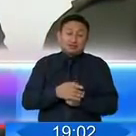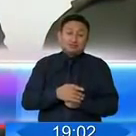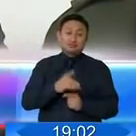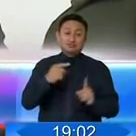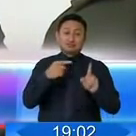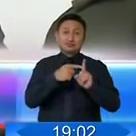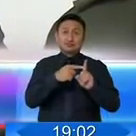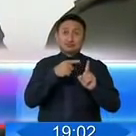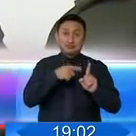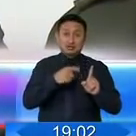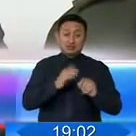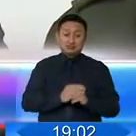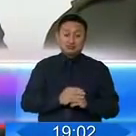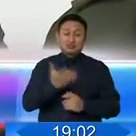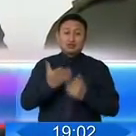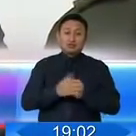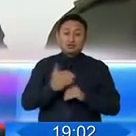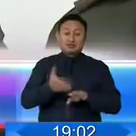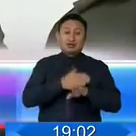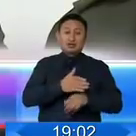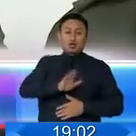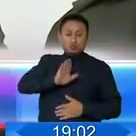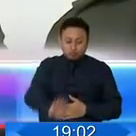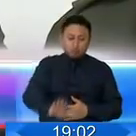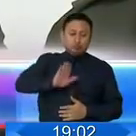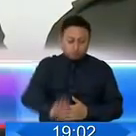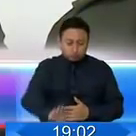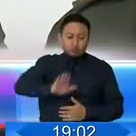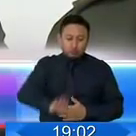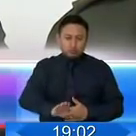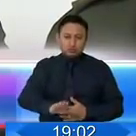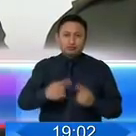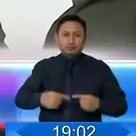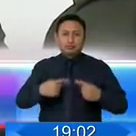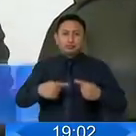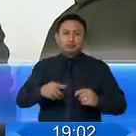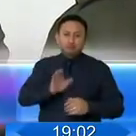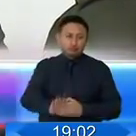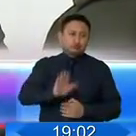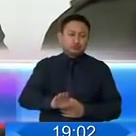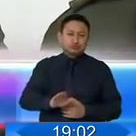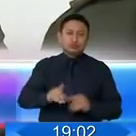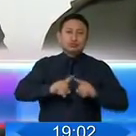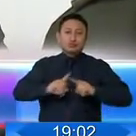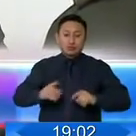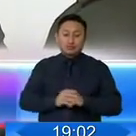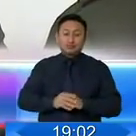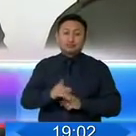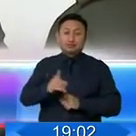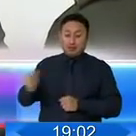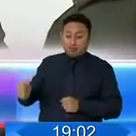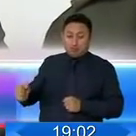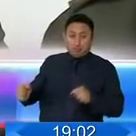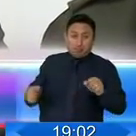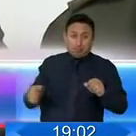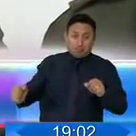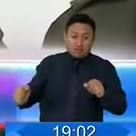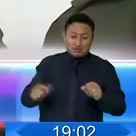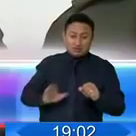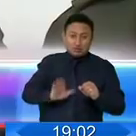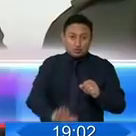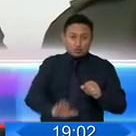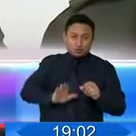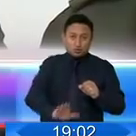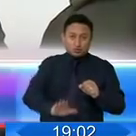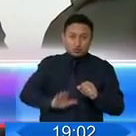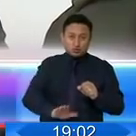un uso excesivo del pedal de freno. No hizo tal vez una mezcla entre el freno principal, que es el